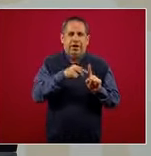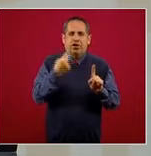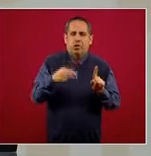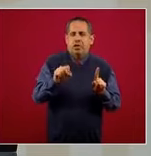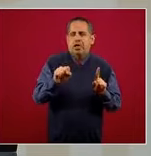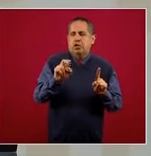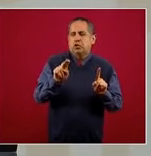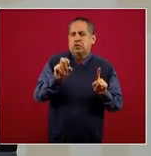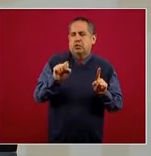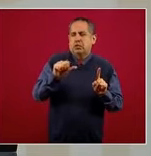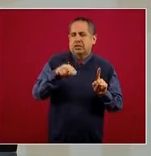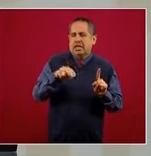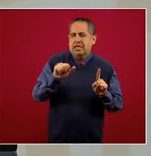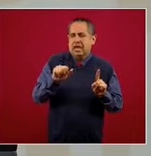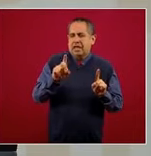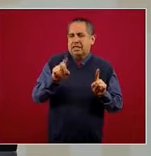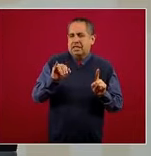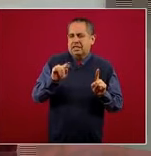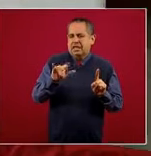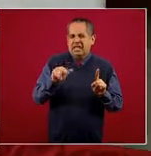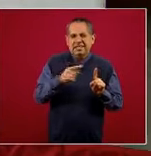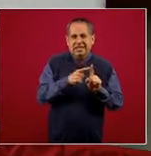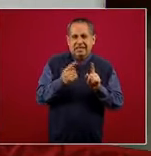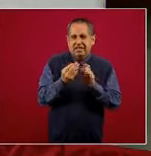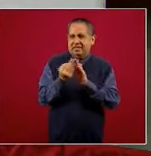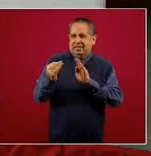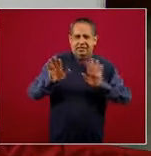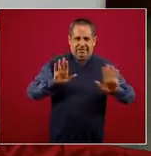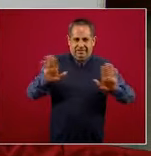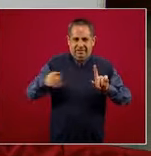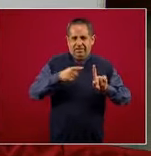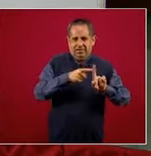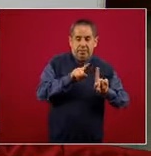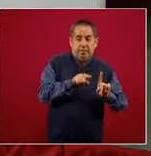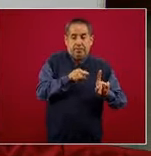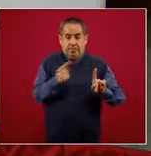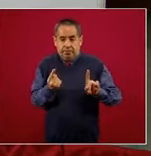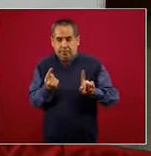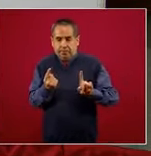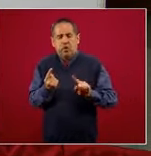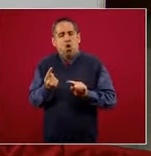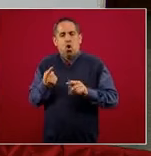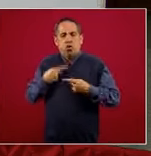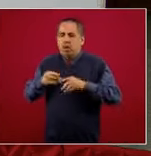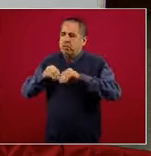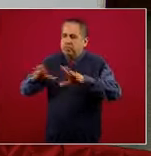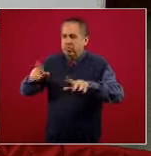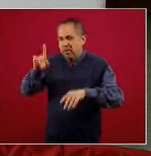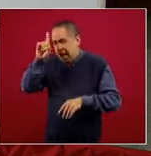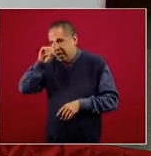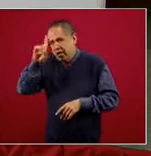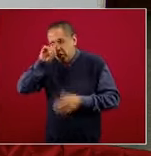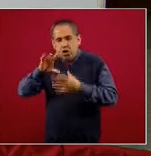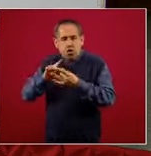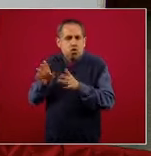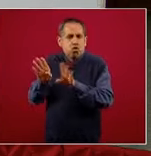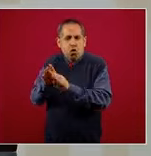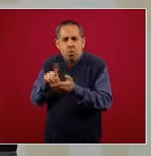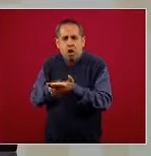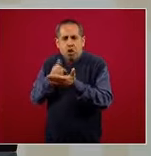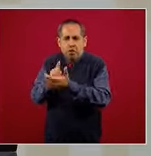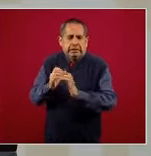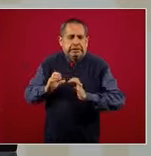explicará él, están enfocados para orientar la nueva normalidad, para orientar la forma ordenada,